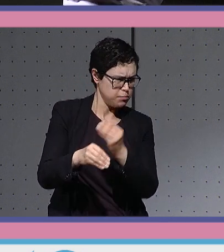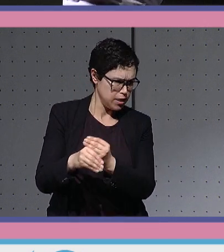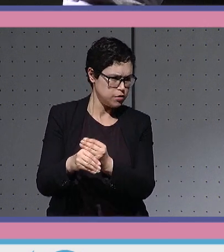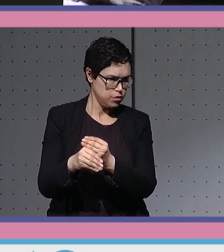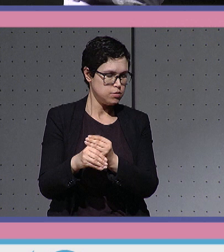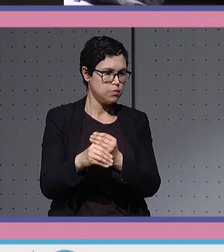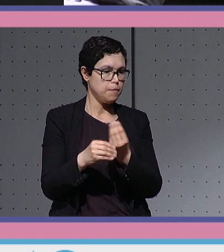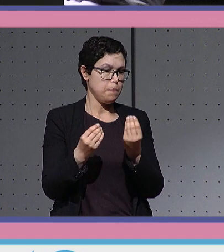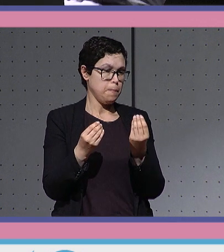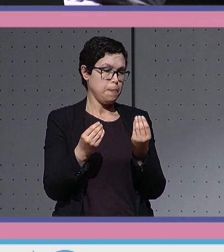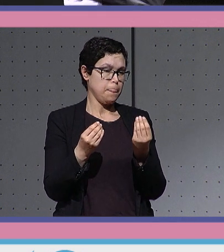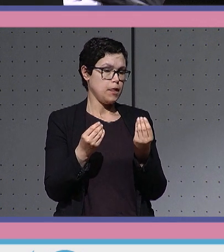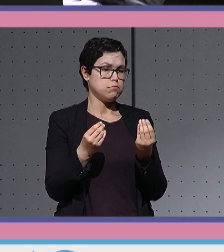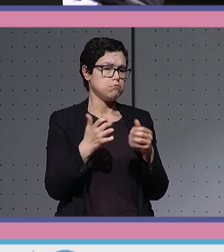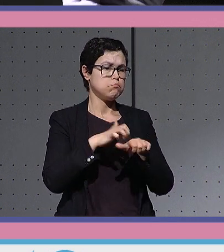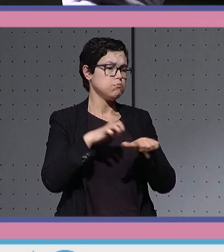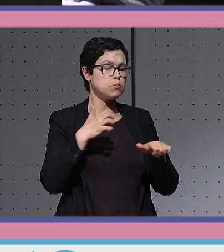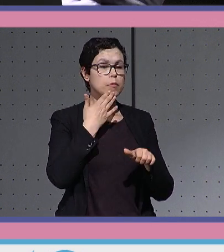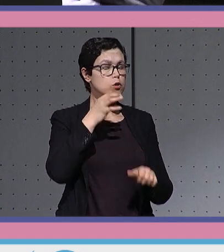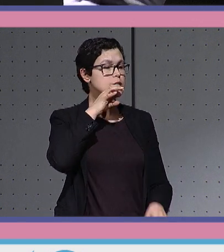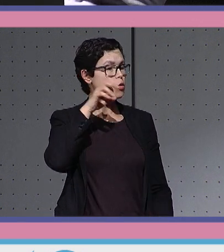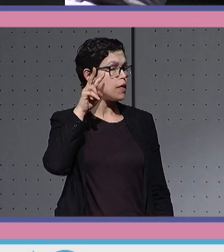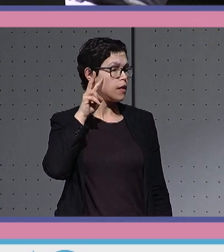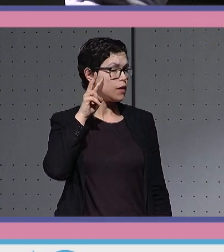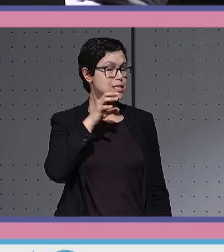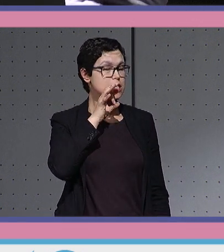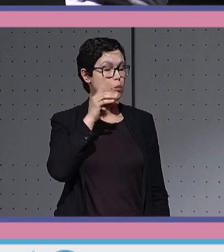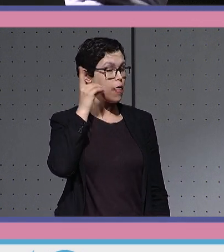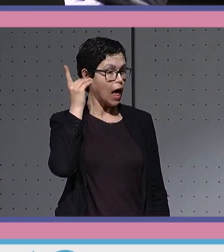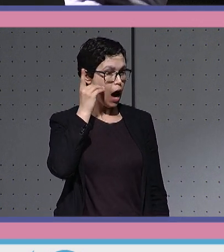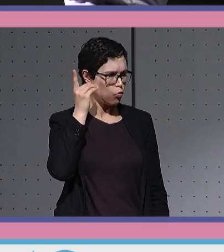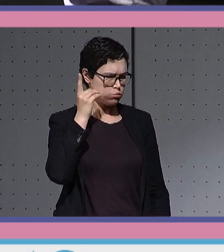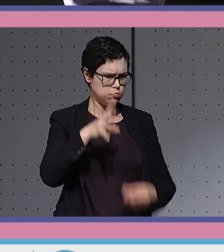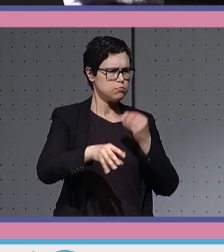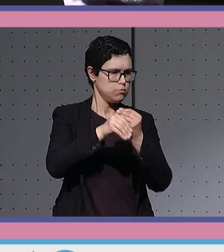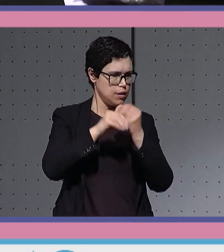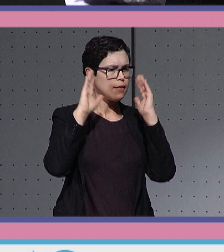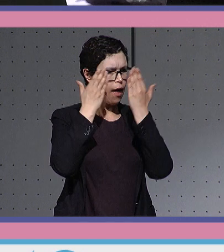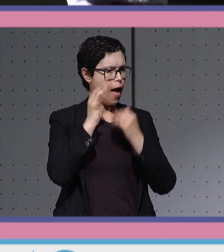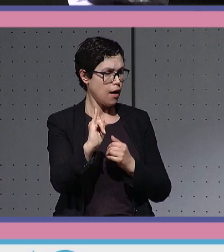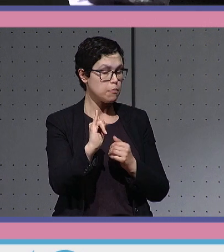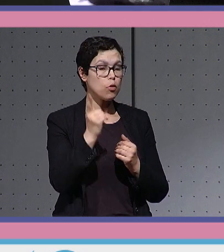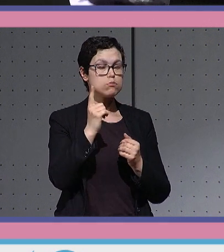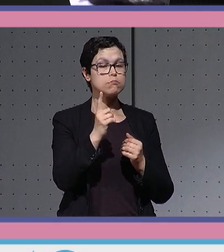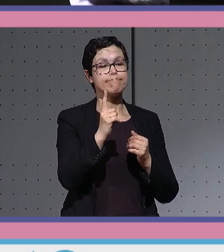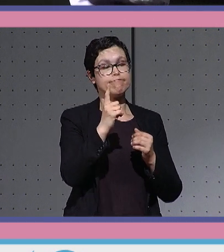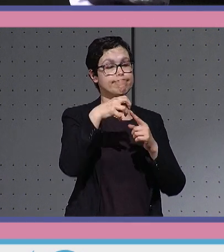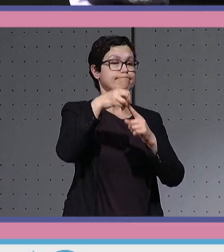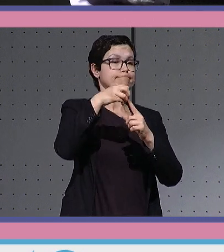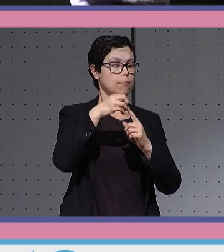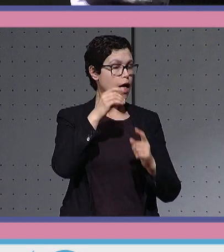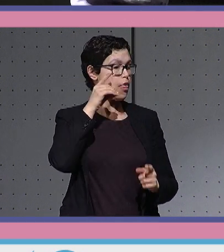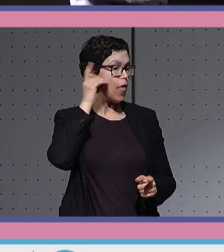son muchos de los sindrómicos. Por ejemplo, en el síndrome de Down hay mucho TEA. Muchos niños de Down sufren de TEA, pero son diagnosticados de Down.